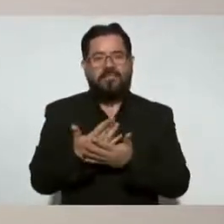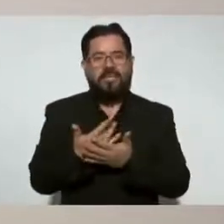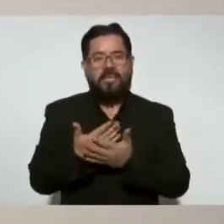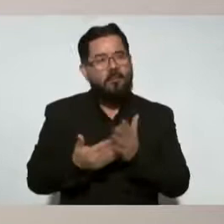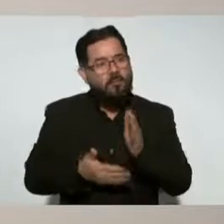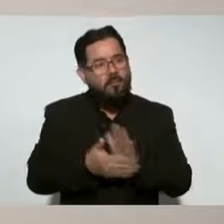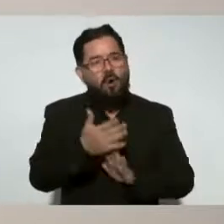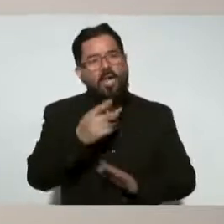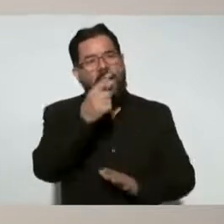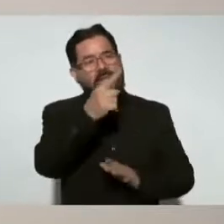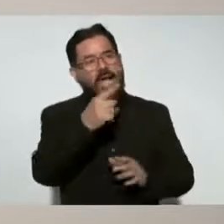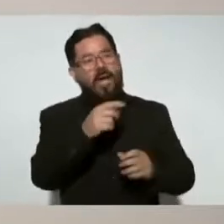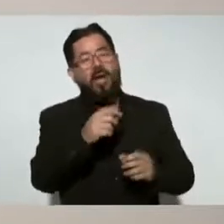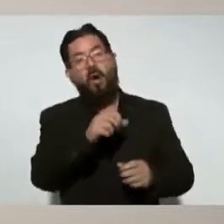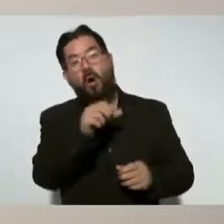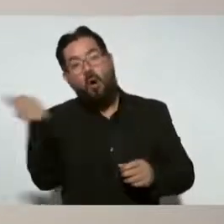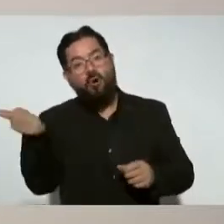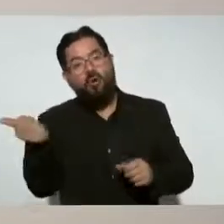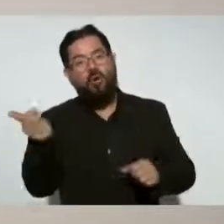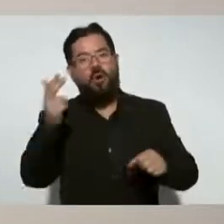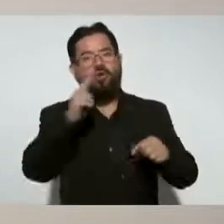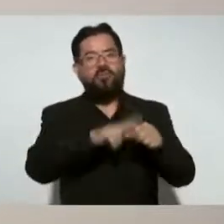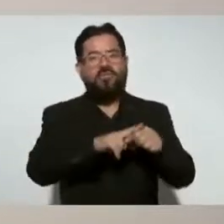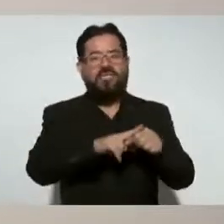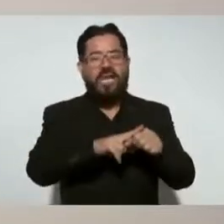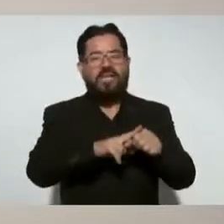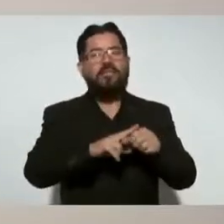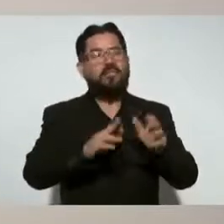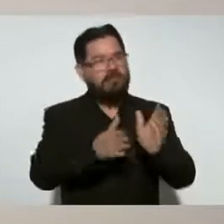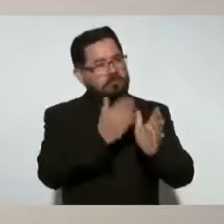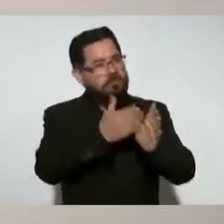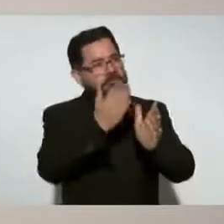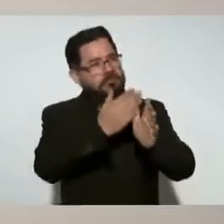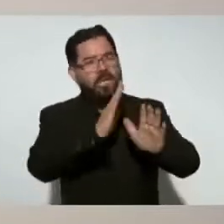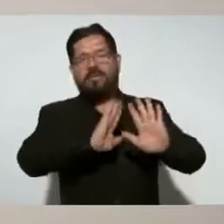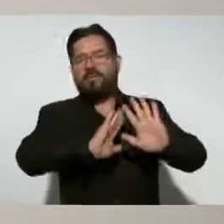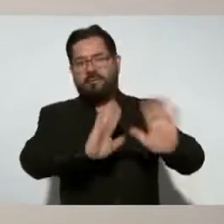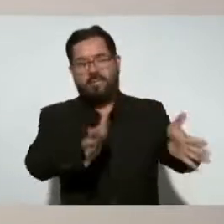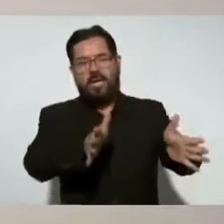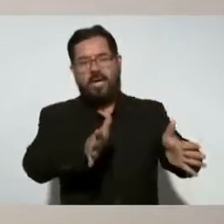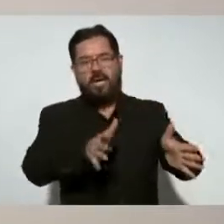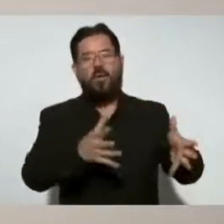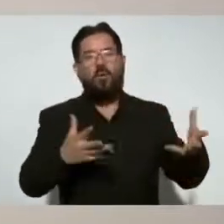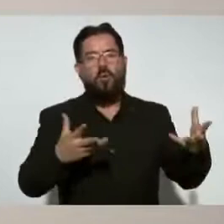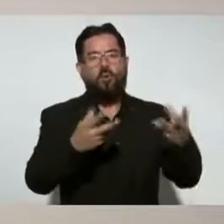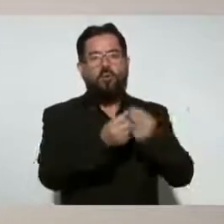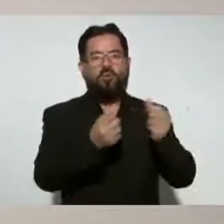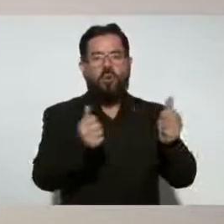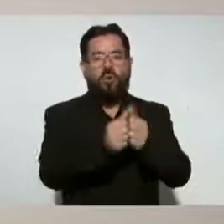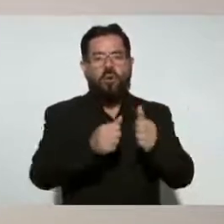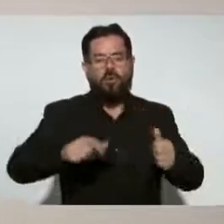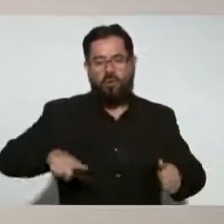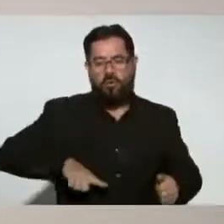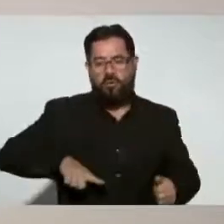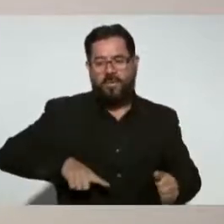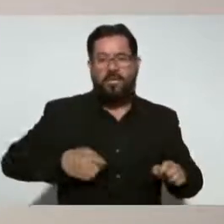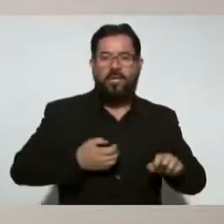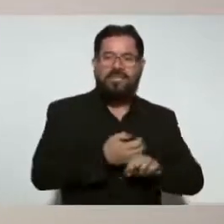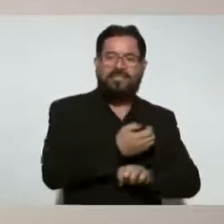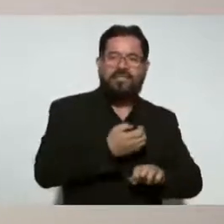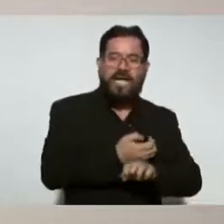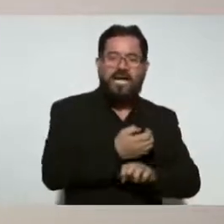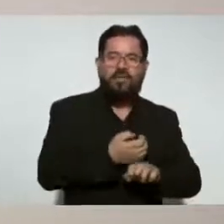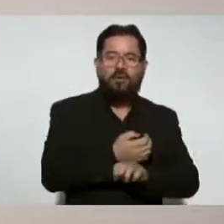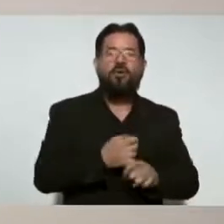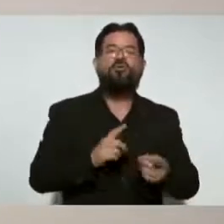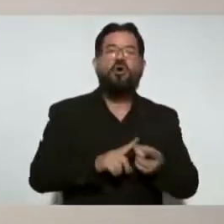que se construyó también en coordinación con el gobierno del estado